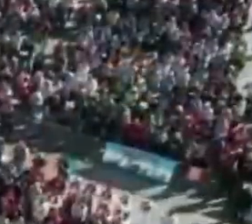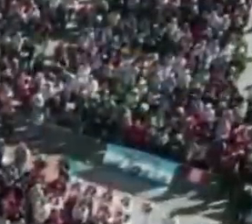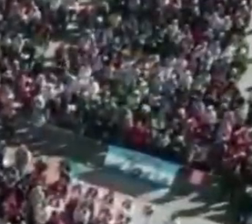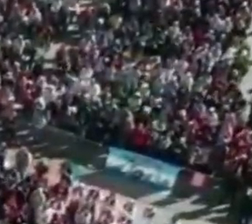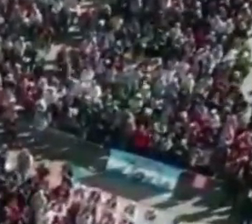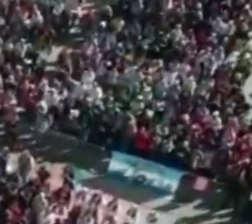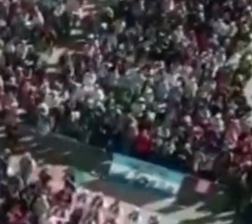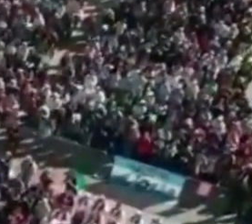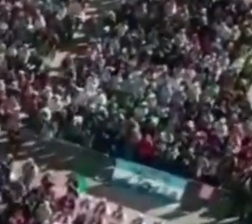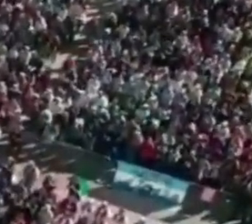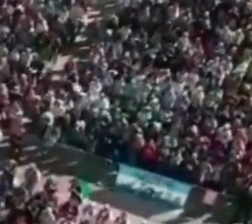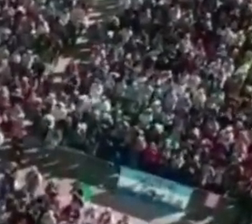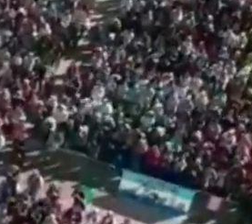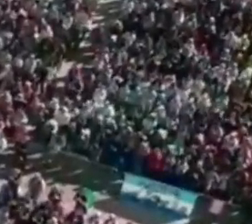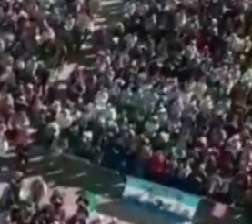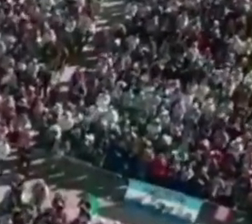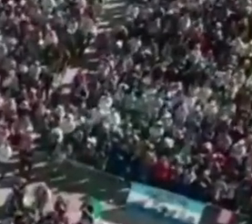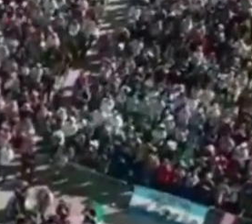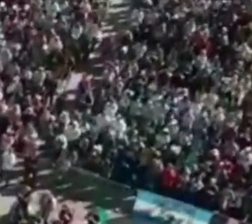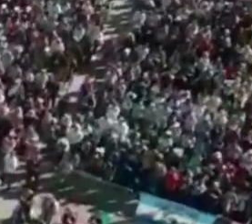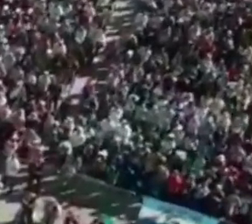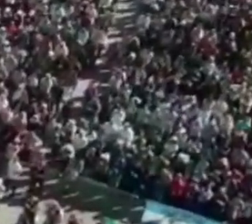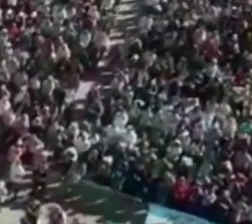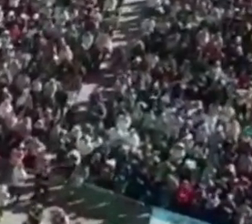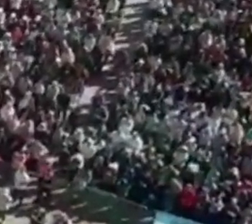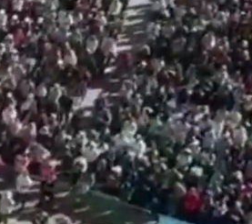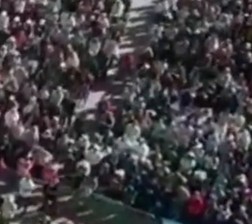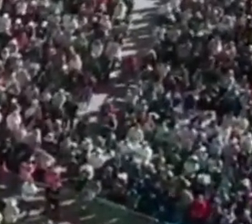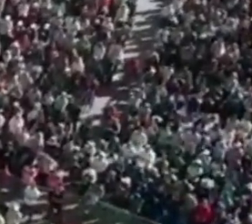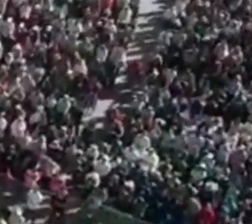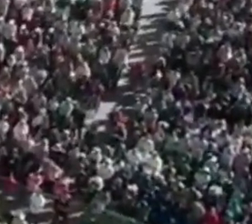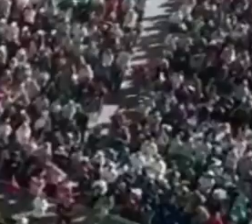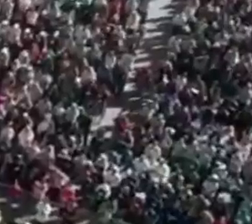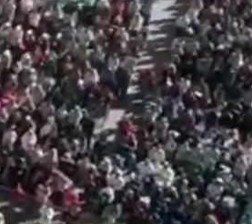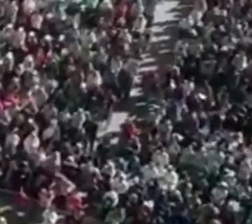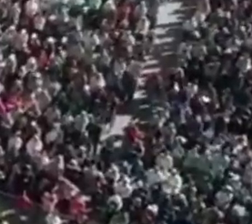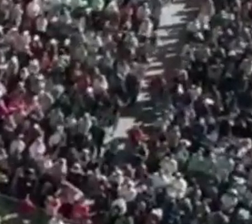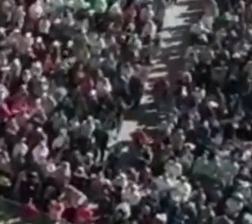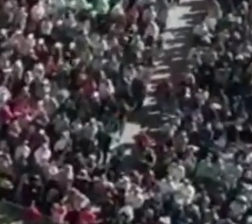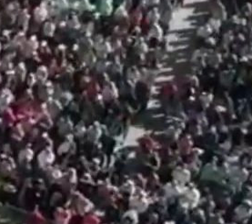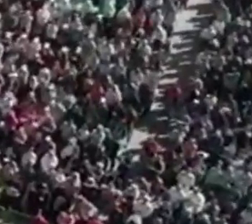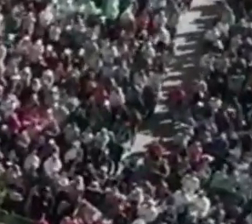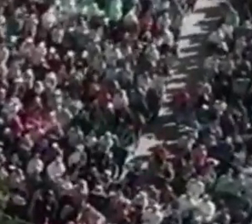Chilecito, también por su apoyo incondicional.